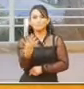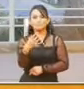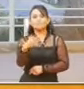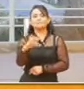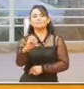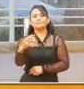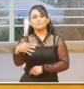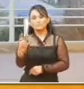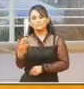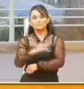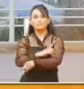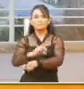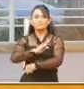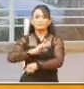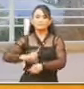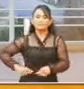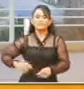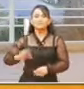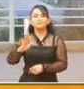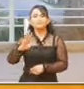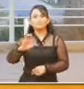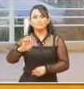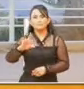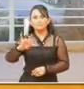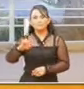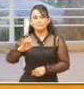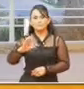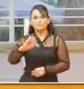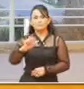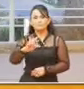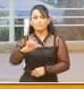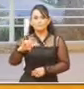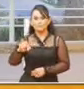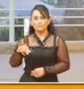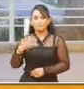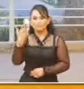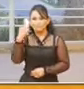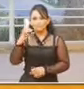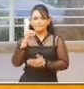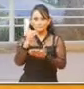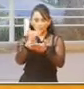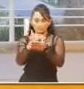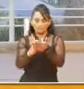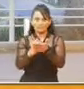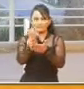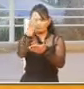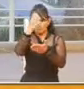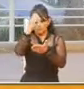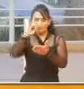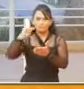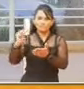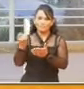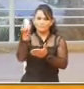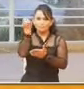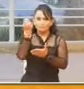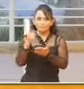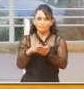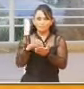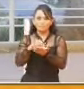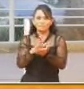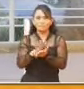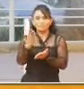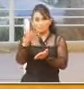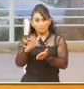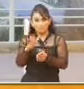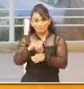14011070120404, Delegación Municipal Felipe Carrillo Puerto, de conformidad con el dictamen técnico citado en el considerando 10 del presente instrumento.